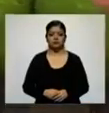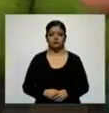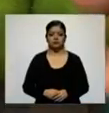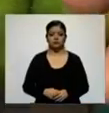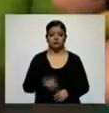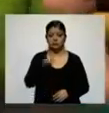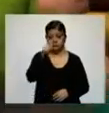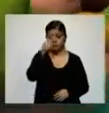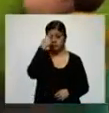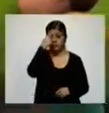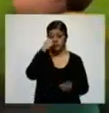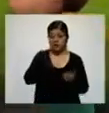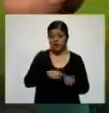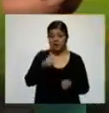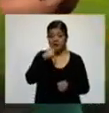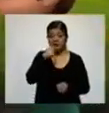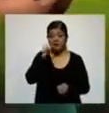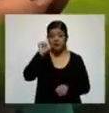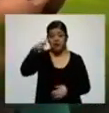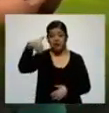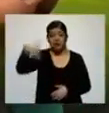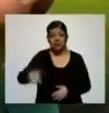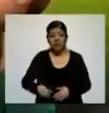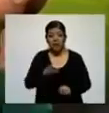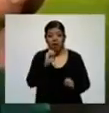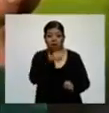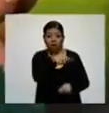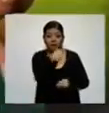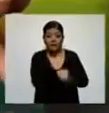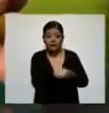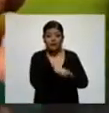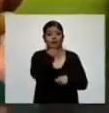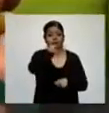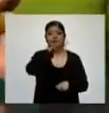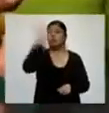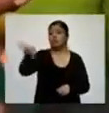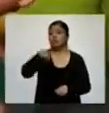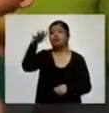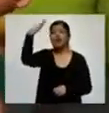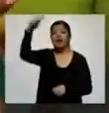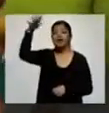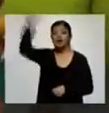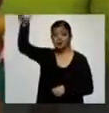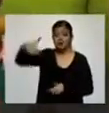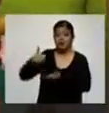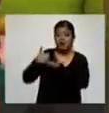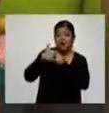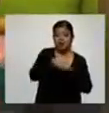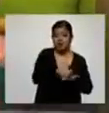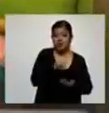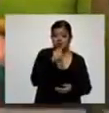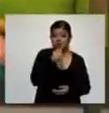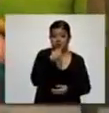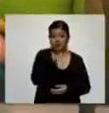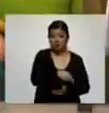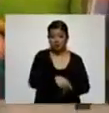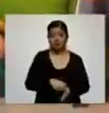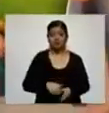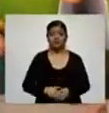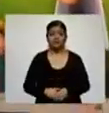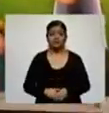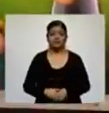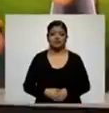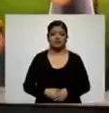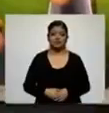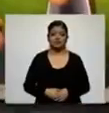Si crees que algún niño se ha hecho daño o está en peligro, busca a una persona mayor para que pueda ayudaros.